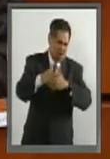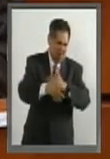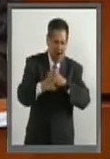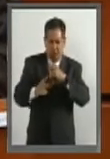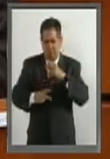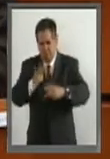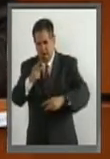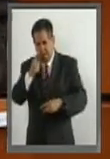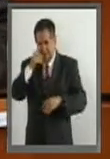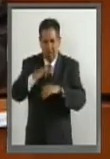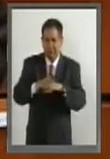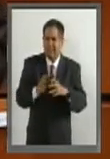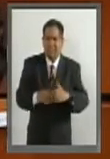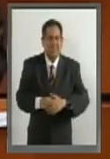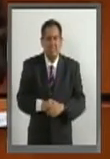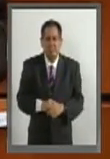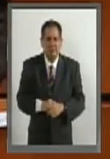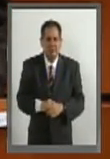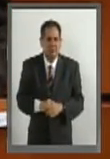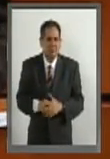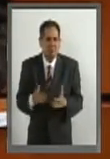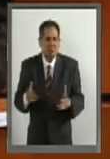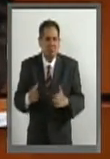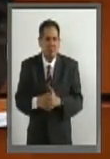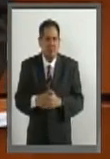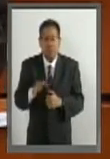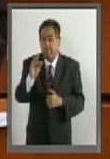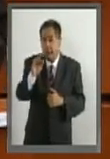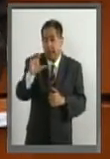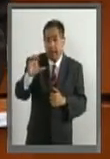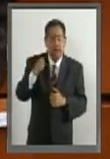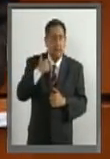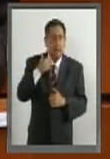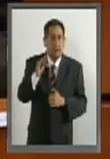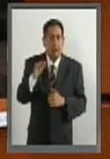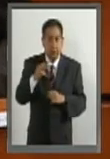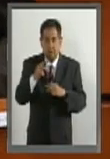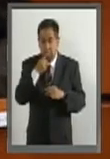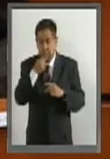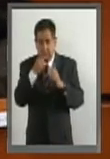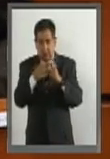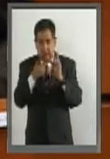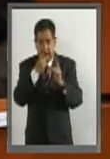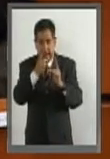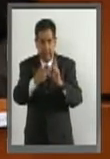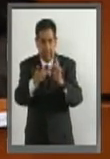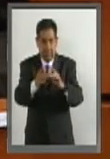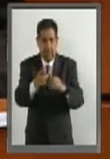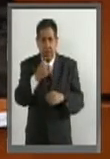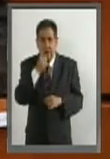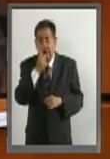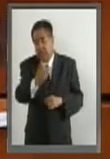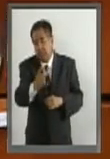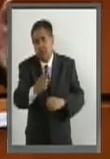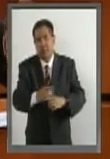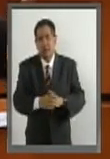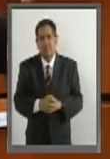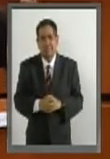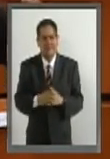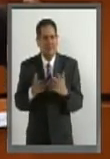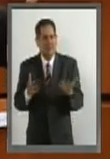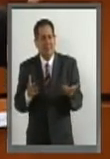que hacer tal cosa. Entonces Calderón habla al programa y le dice: